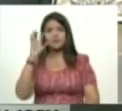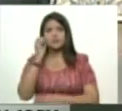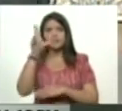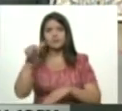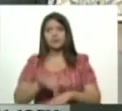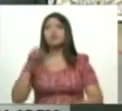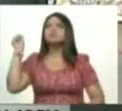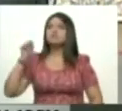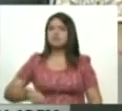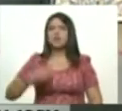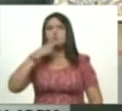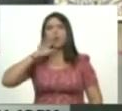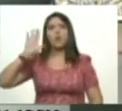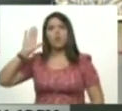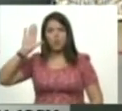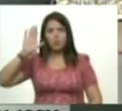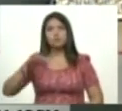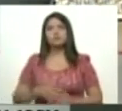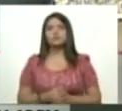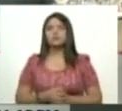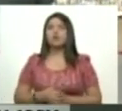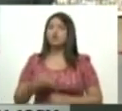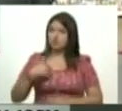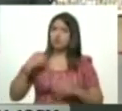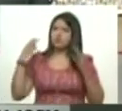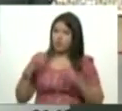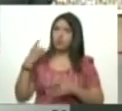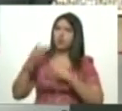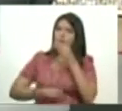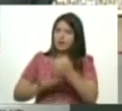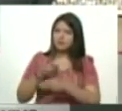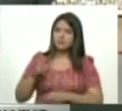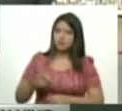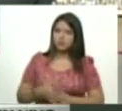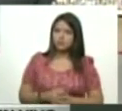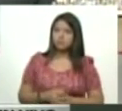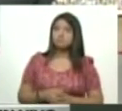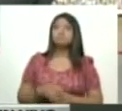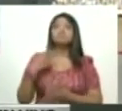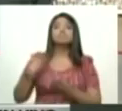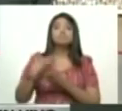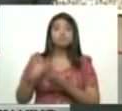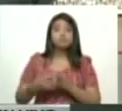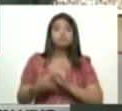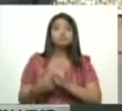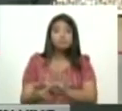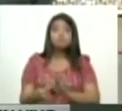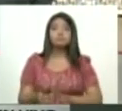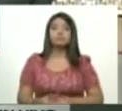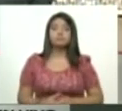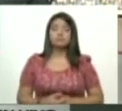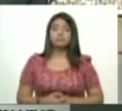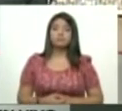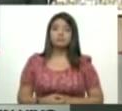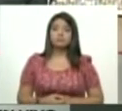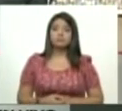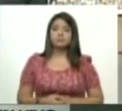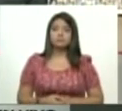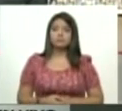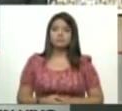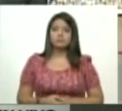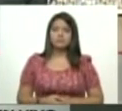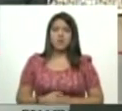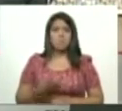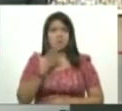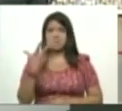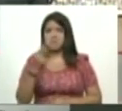Sí, lo juro. Si así lo hiciere, como estoy seguro que lo va a hacer, que quede constancia de que ha cumplido con su deber.